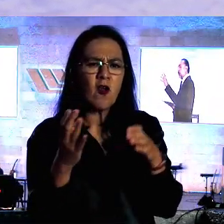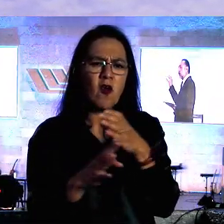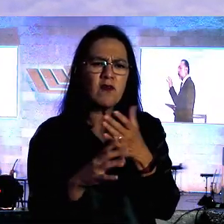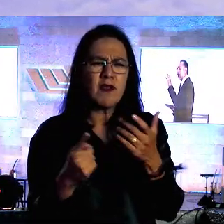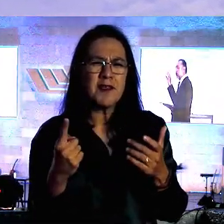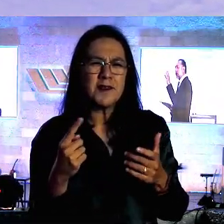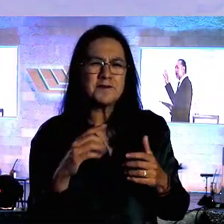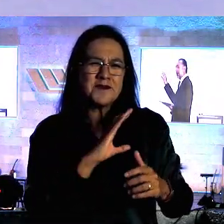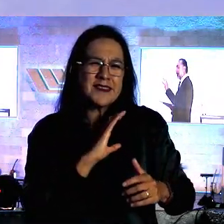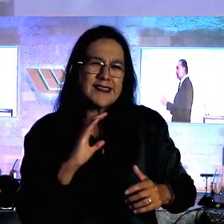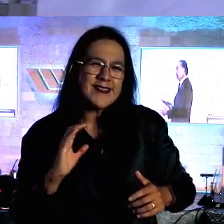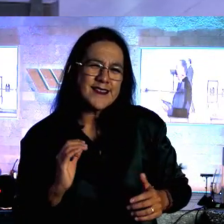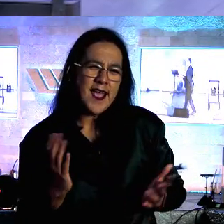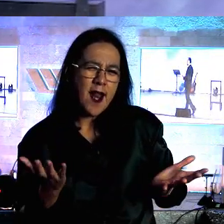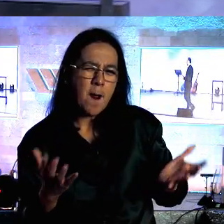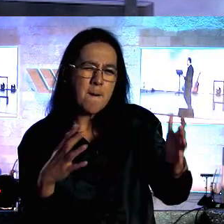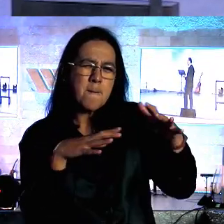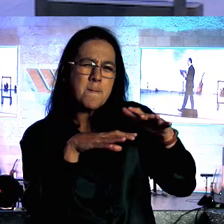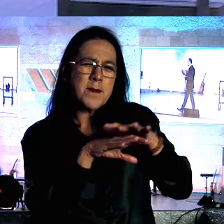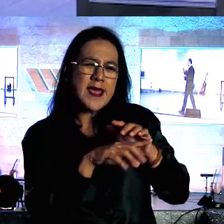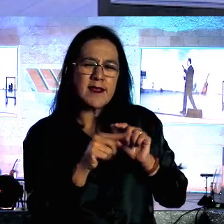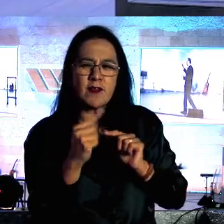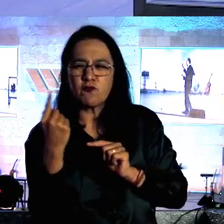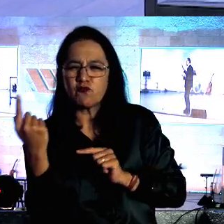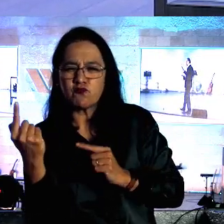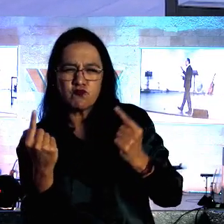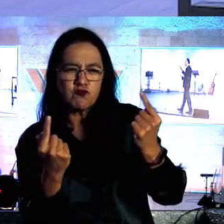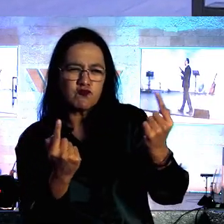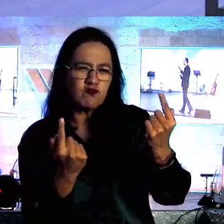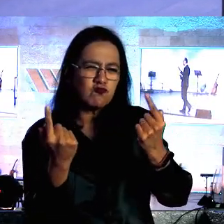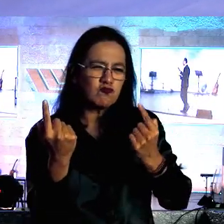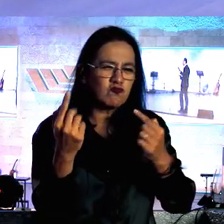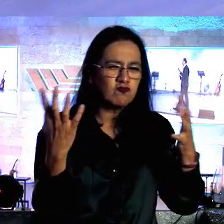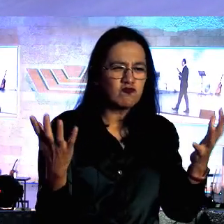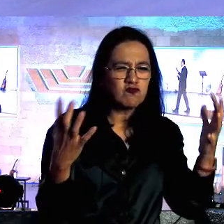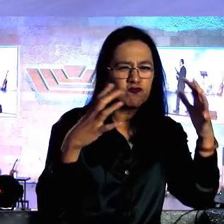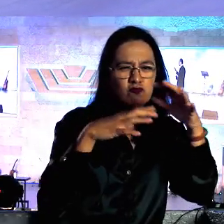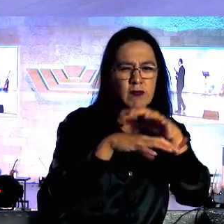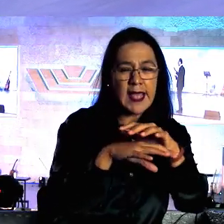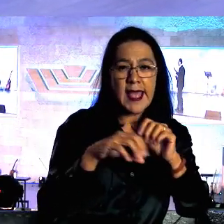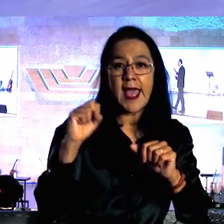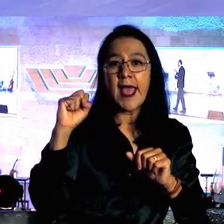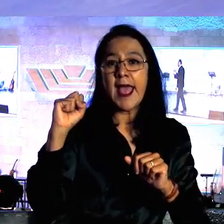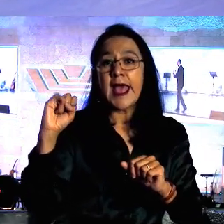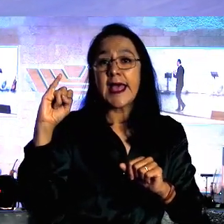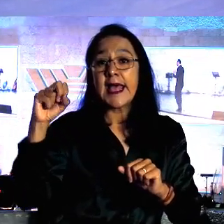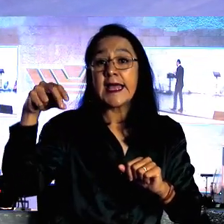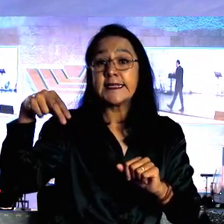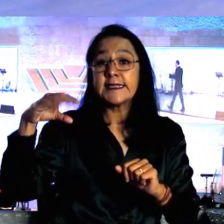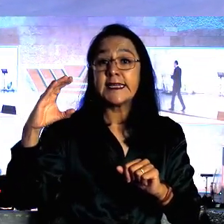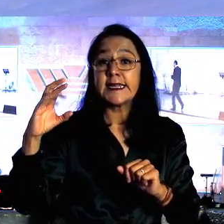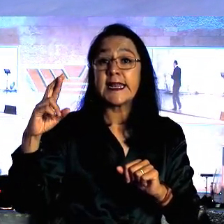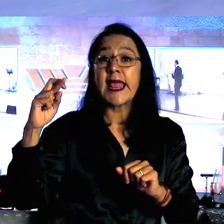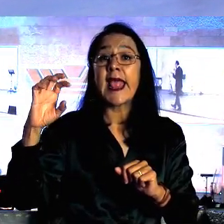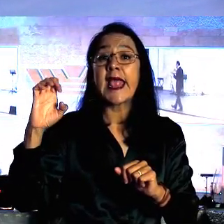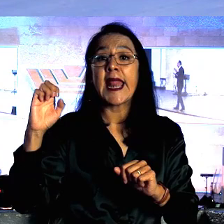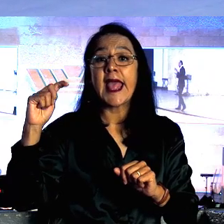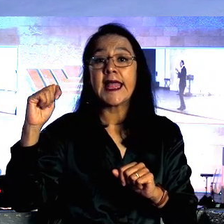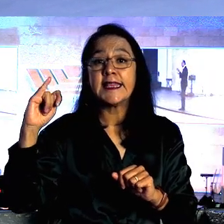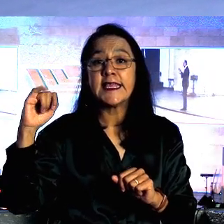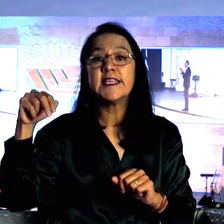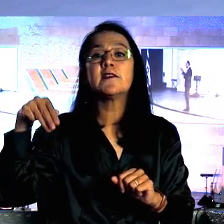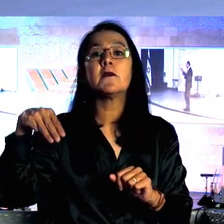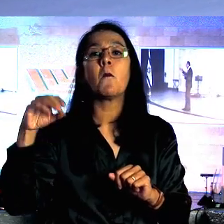mezclar un poquito de aquí y de allá y entonces empezamos a hacer una mezcla un sincretismo si creemos en Jesús pero